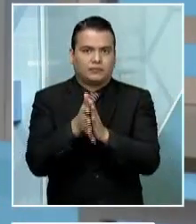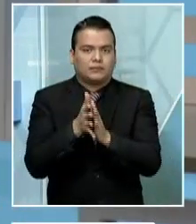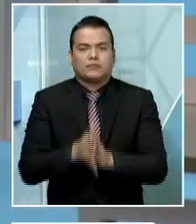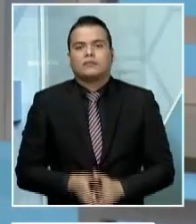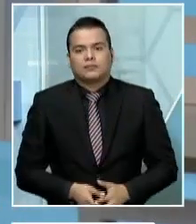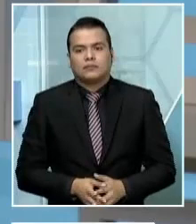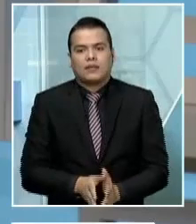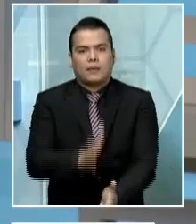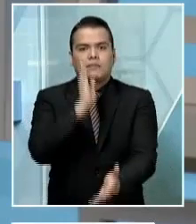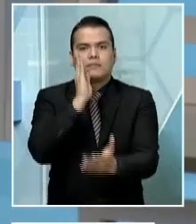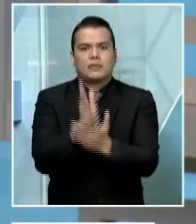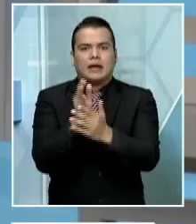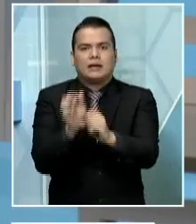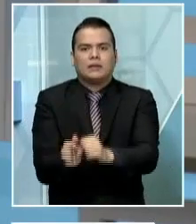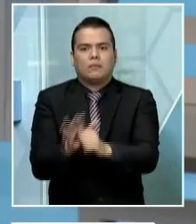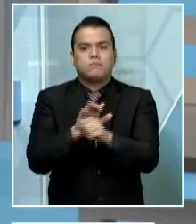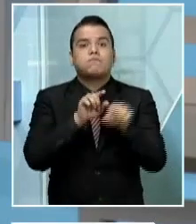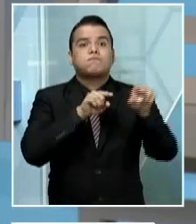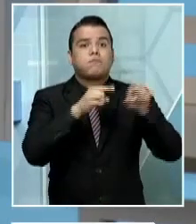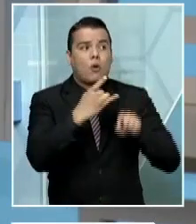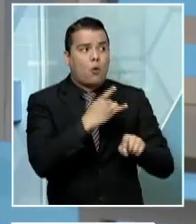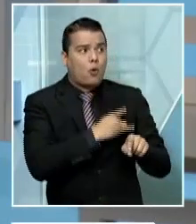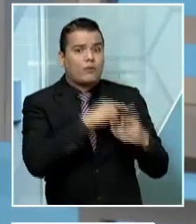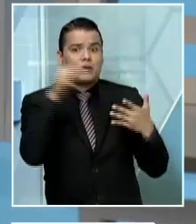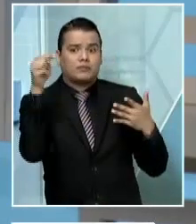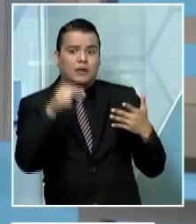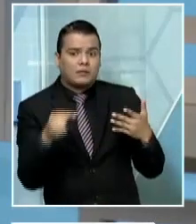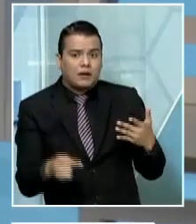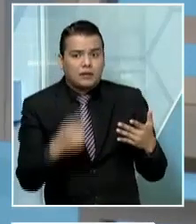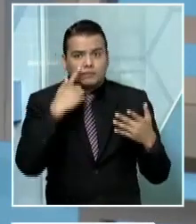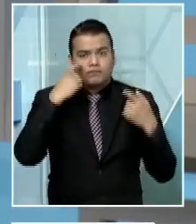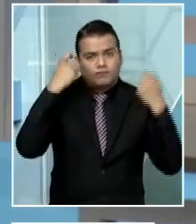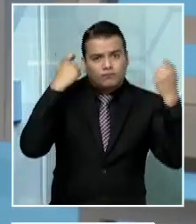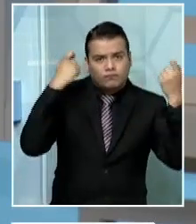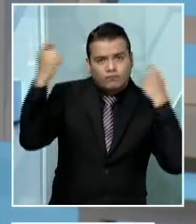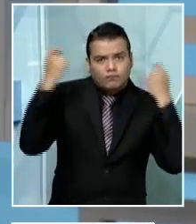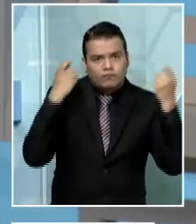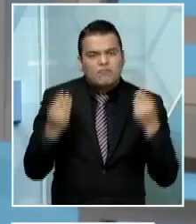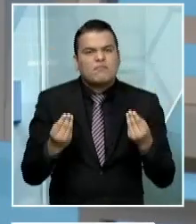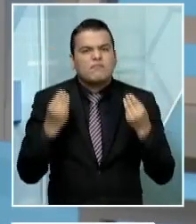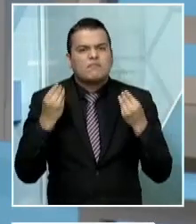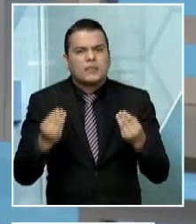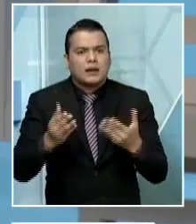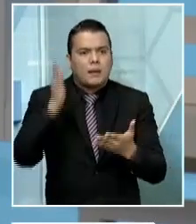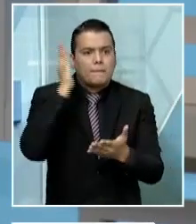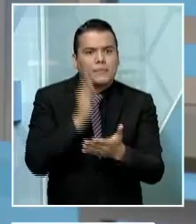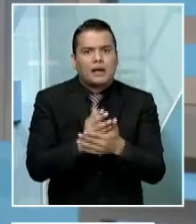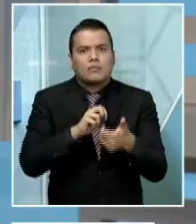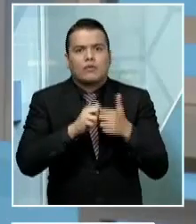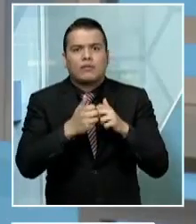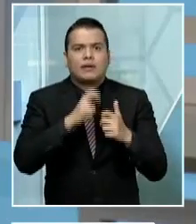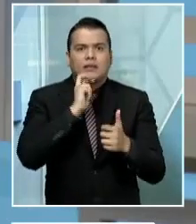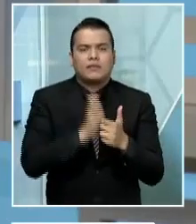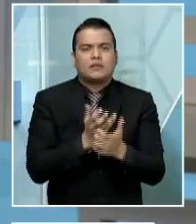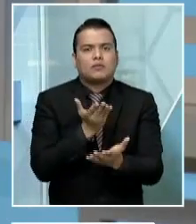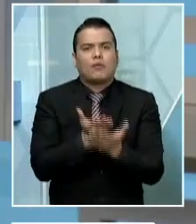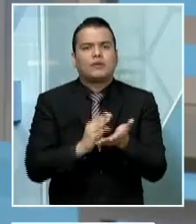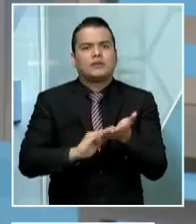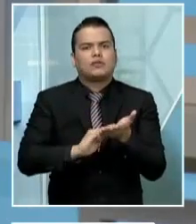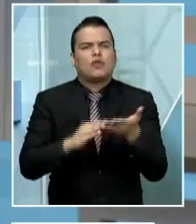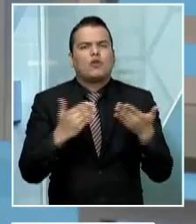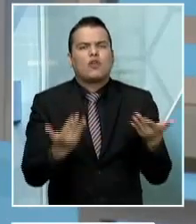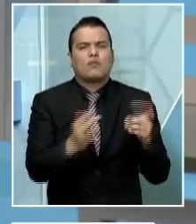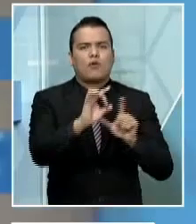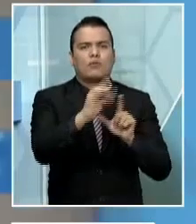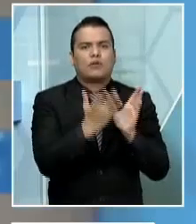En medio de la pandemia del COVID-19, las universidades de la región lograron sobreponerse a las dificultades y desarrollar modelos de educación virtual y